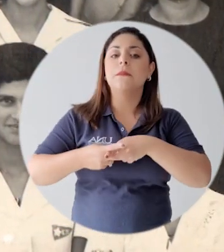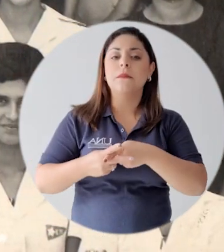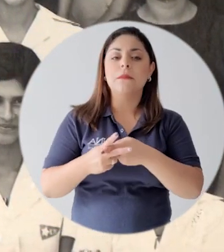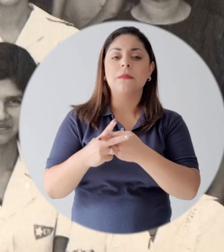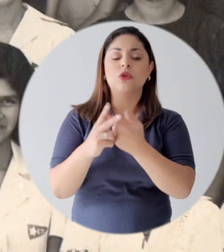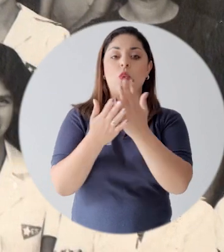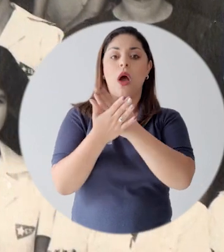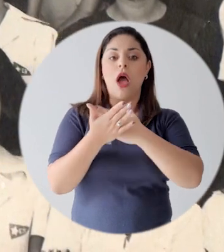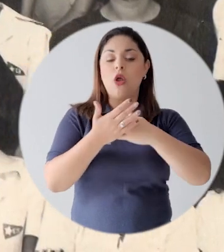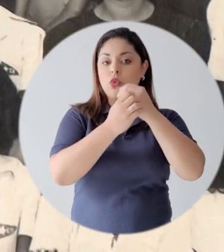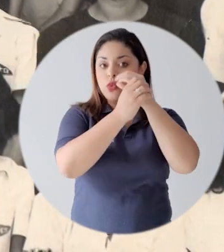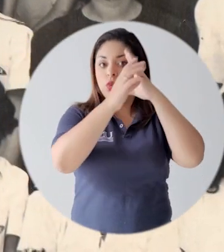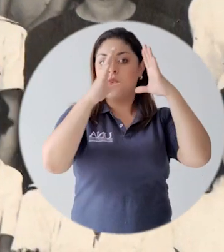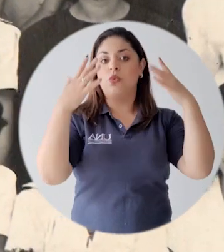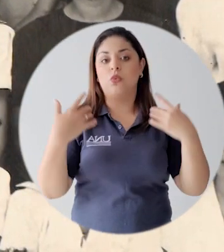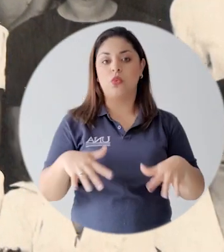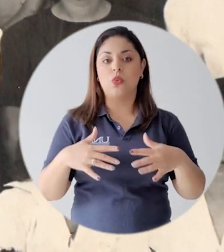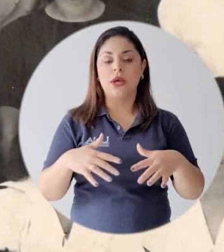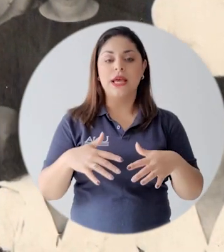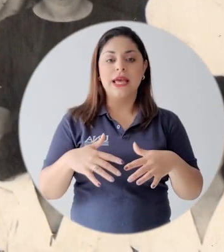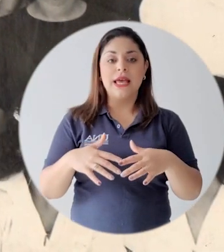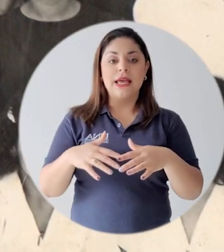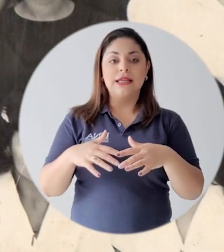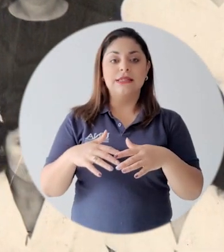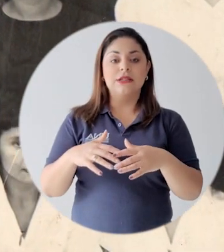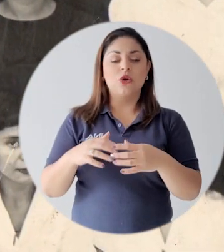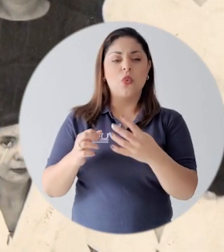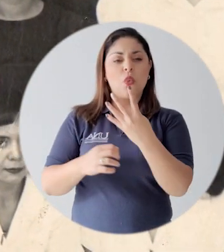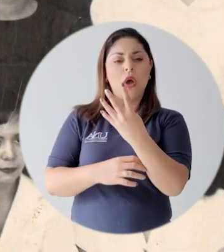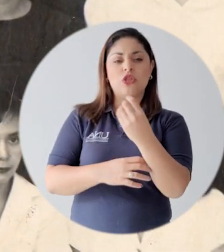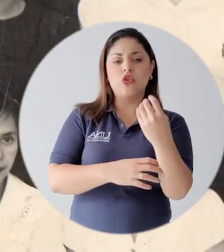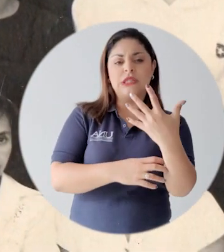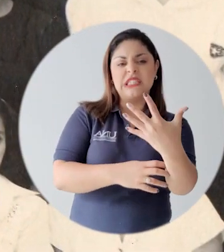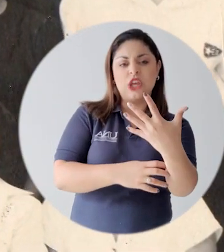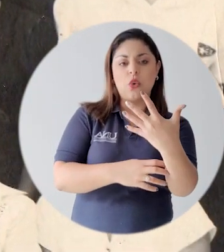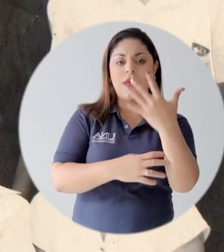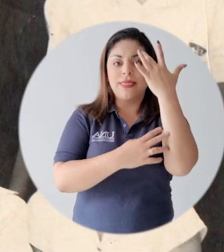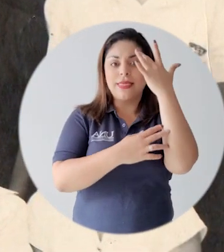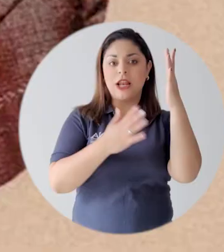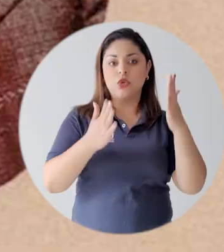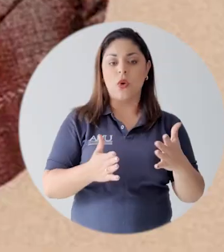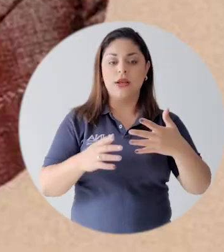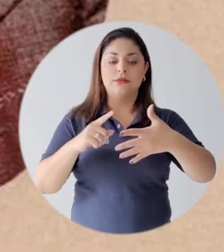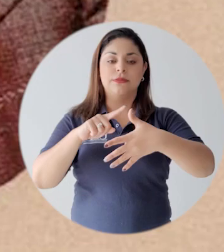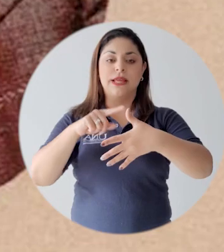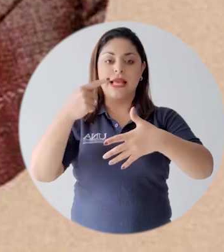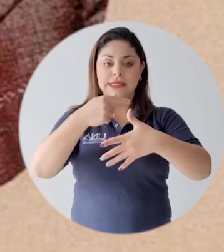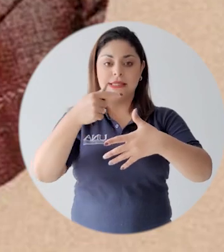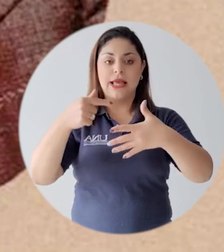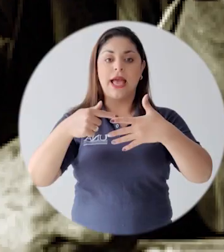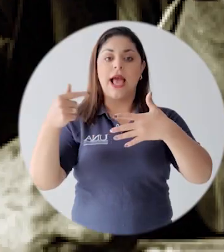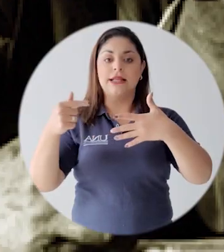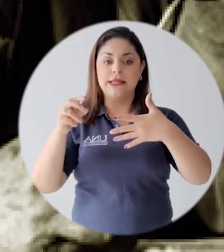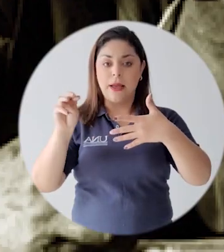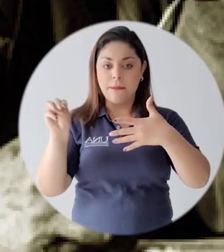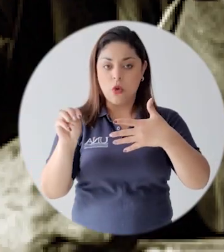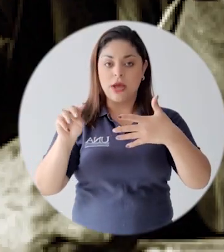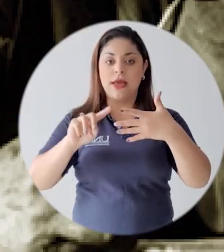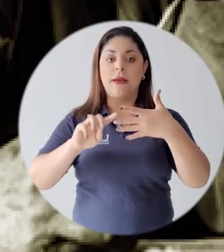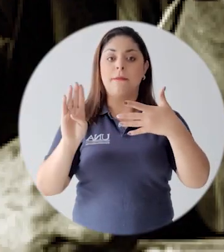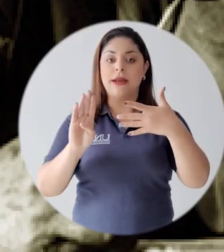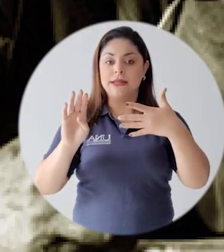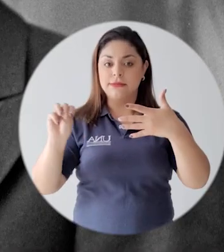magisterio luminoso los 4 o 5 grandes intelectuales de la época: Gallini, García